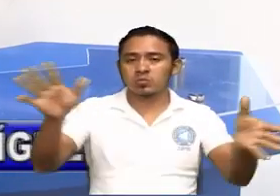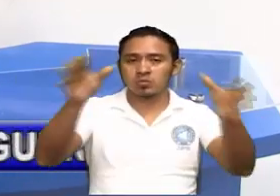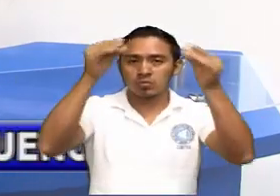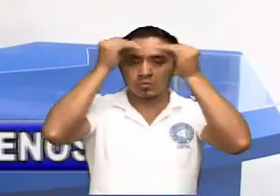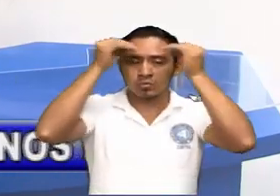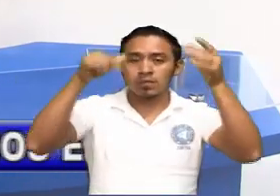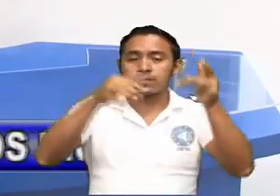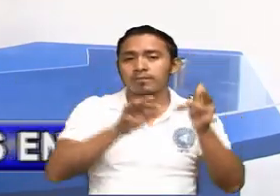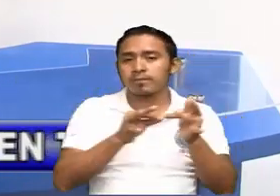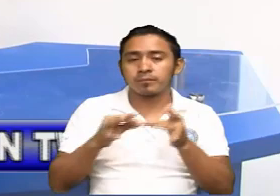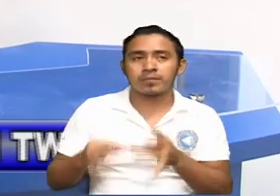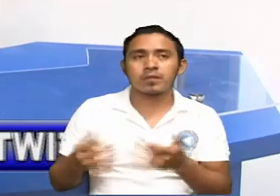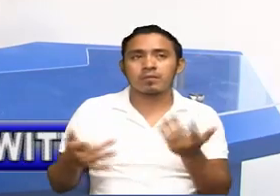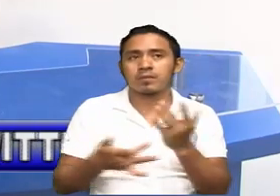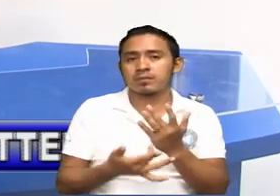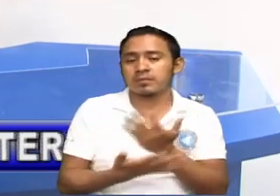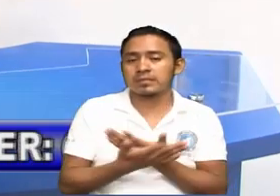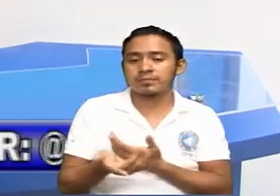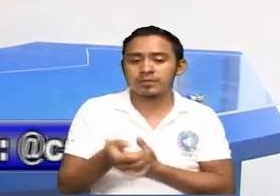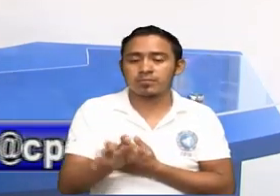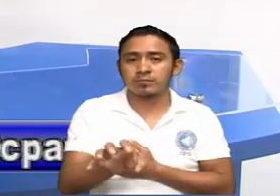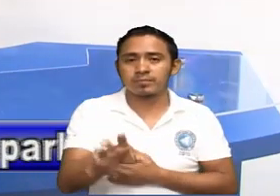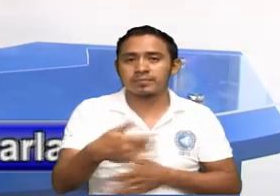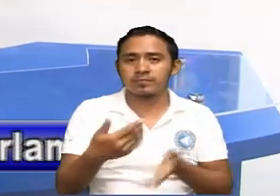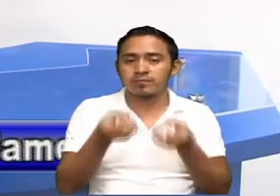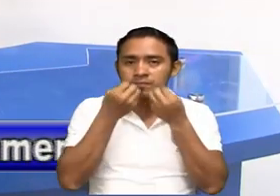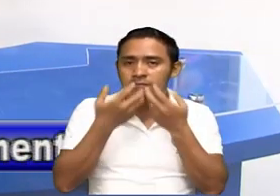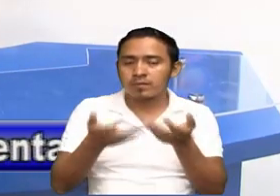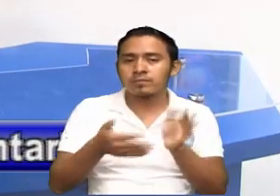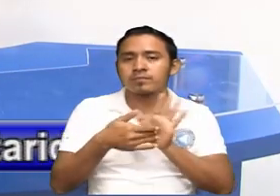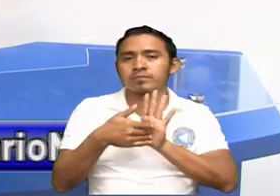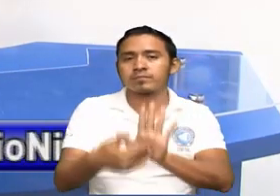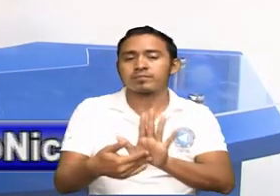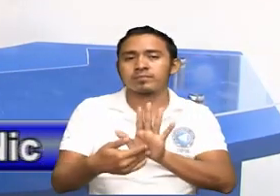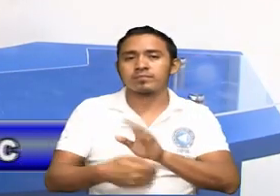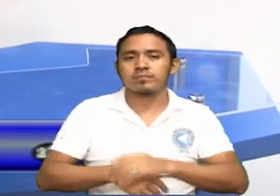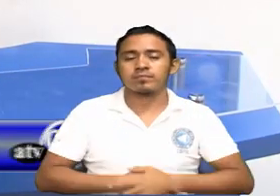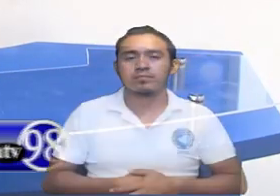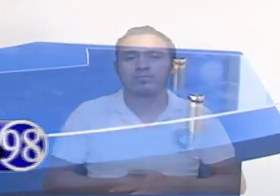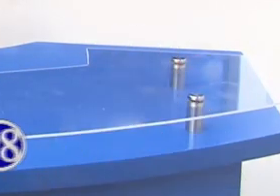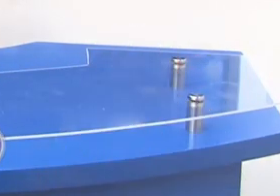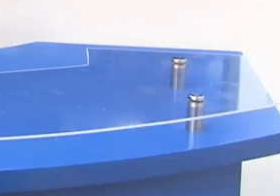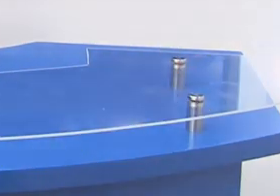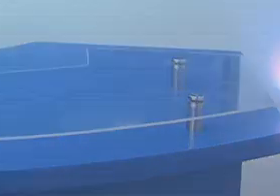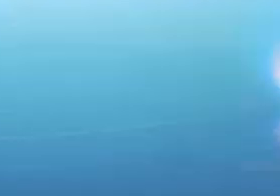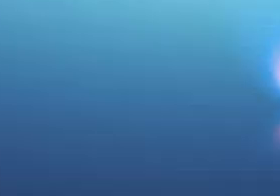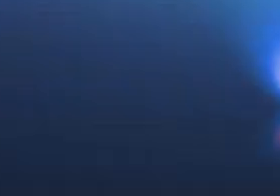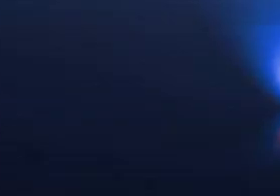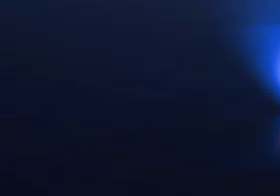cual es especializado en la técnica canina. Los detalles se los presentamos a continuación.